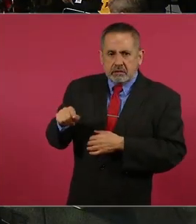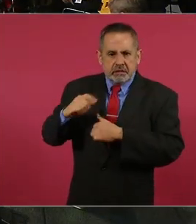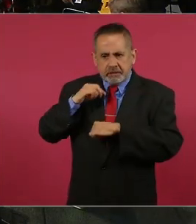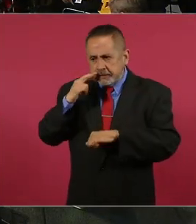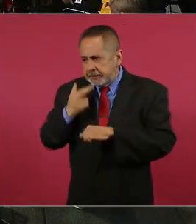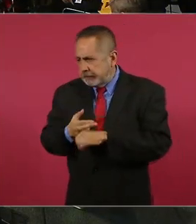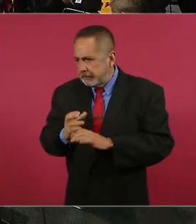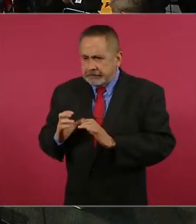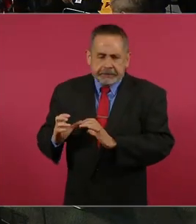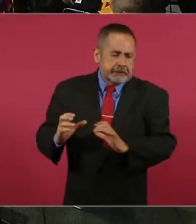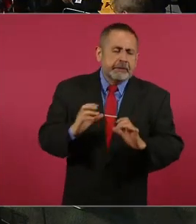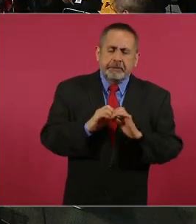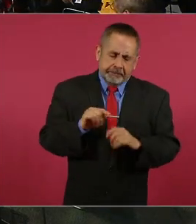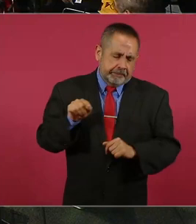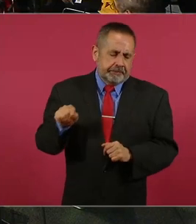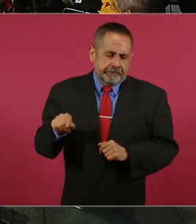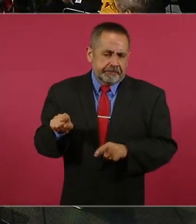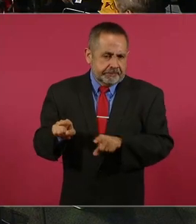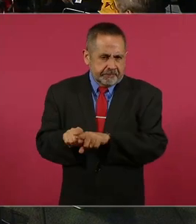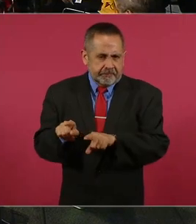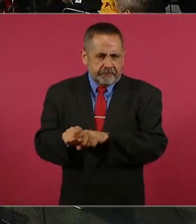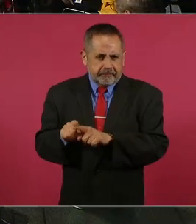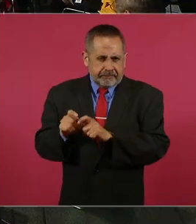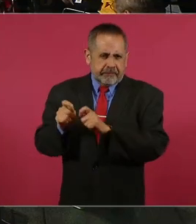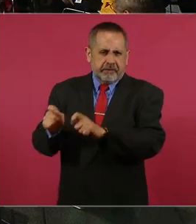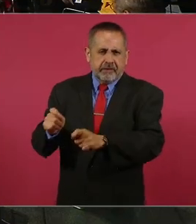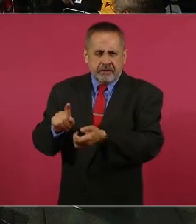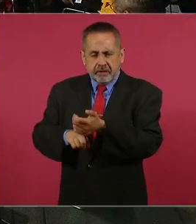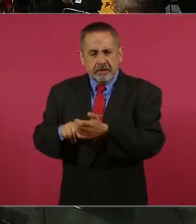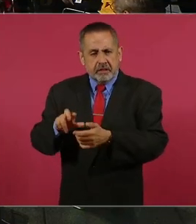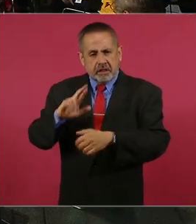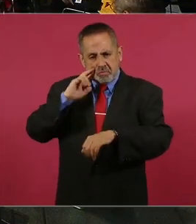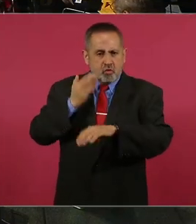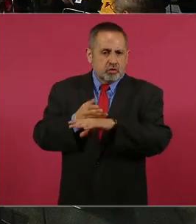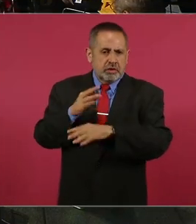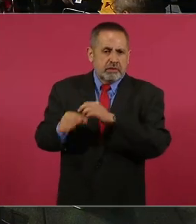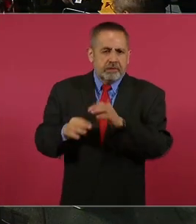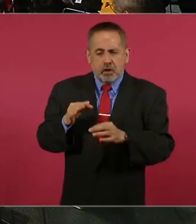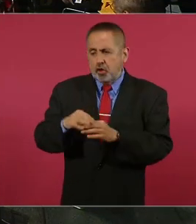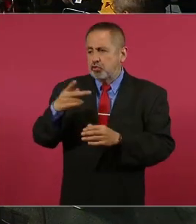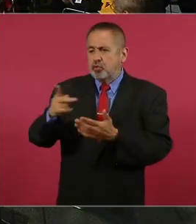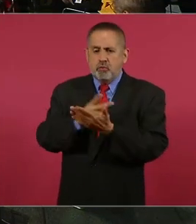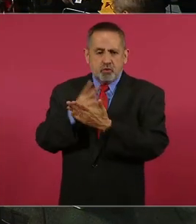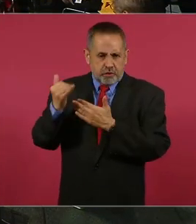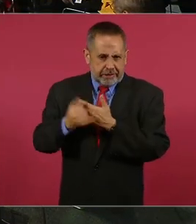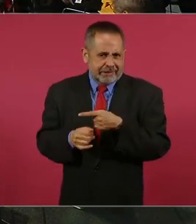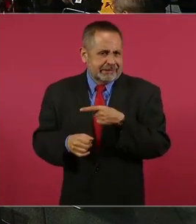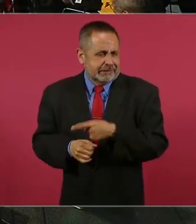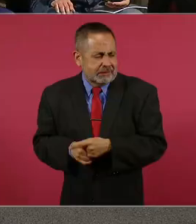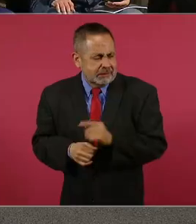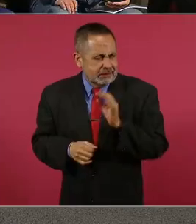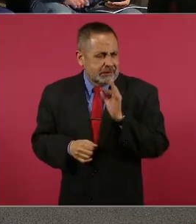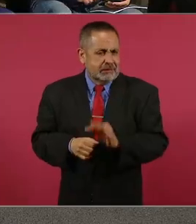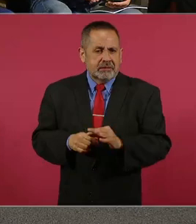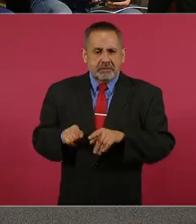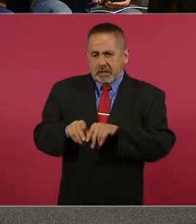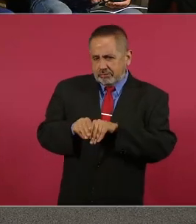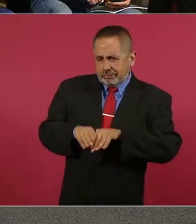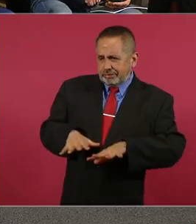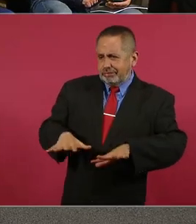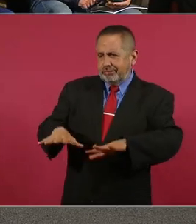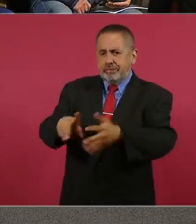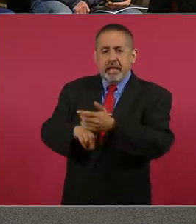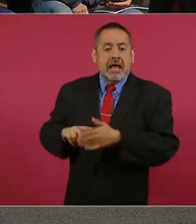tiene también a su cargo este proyecto, que es llevar agua